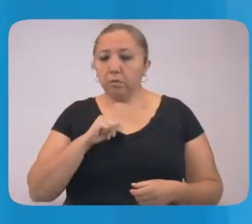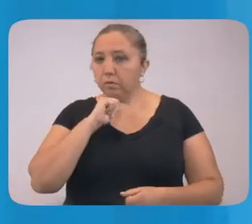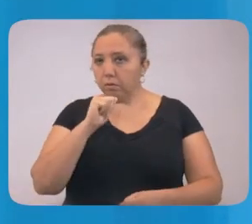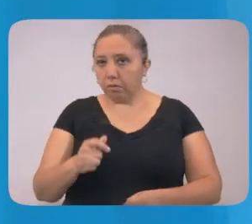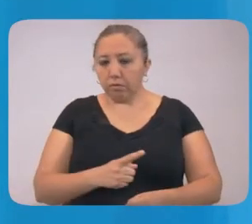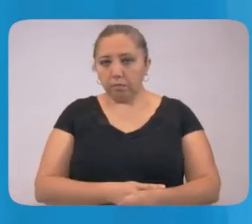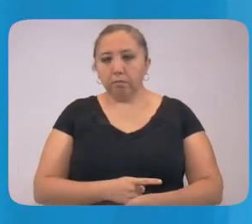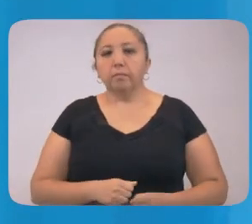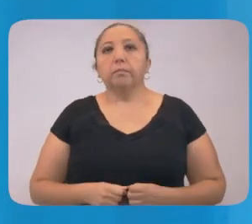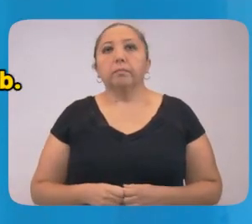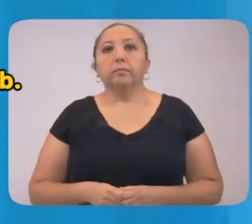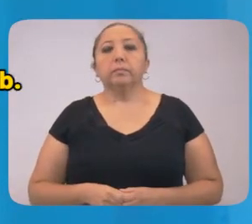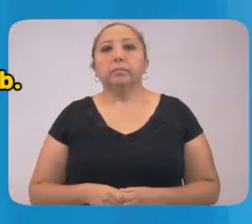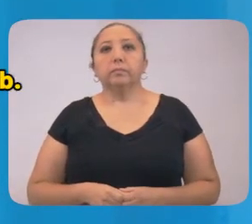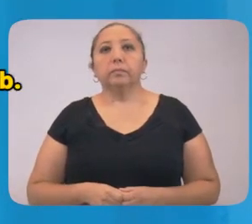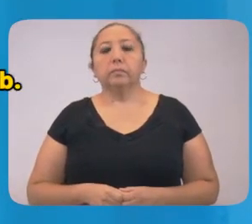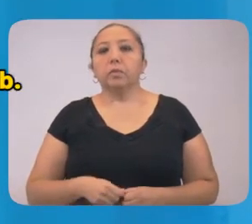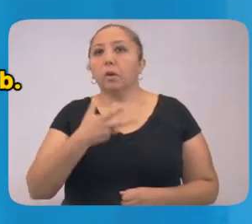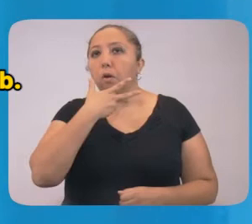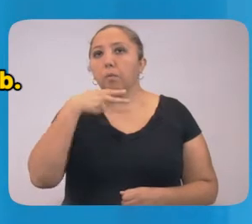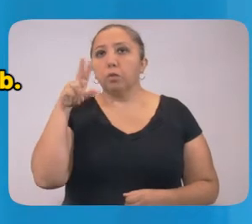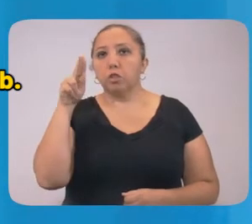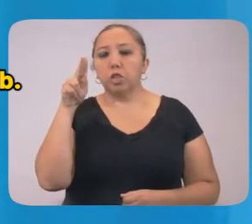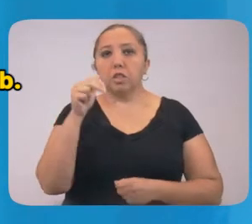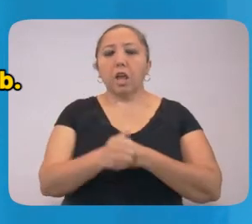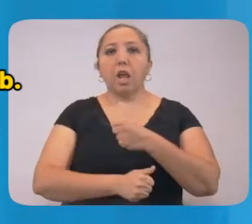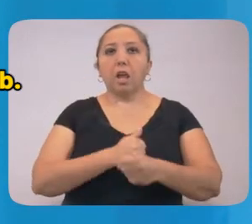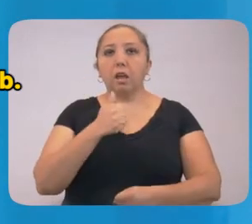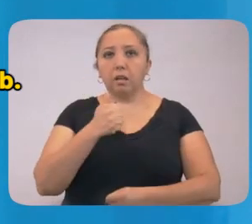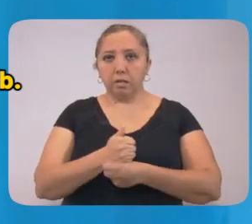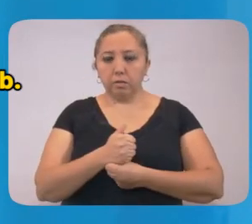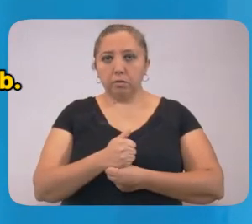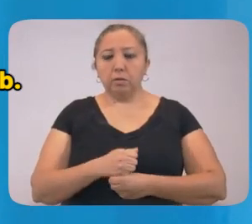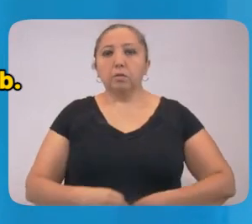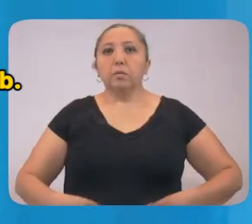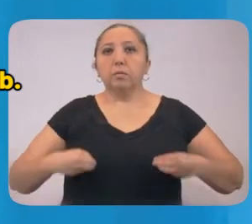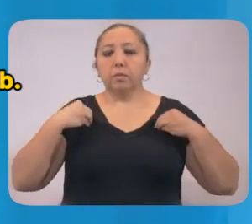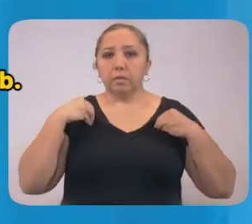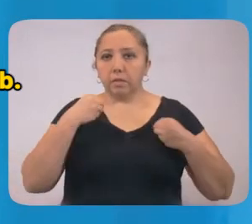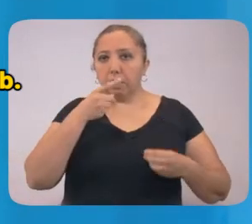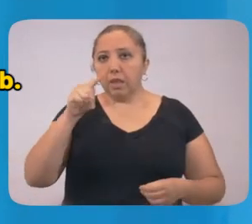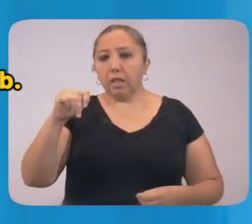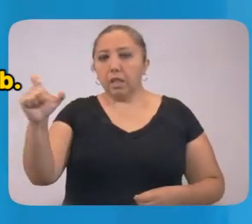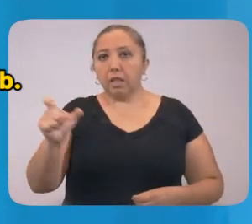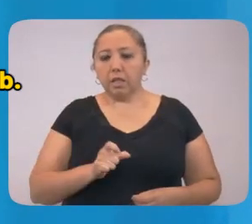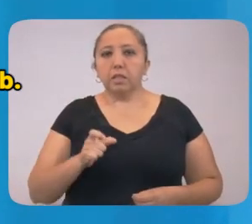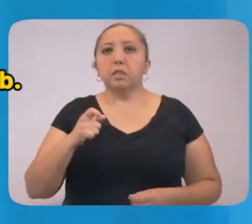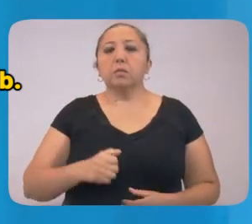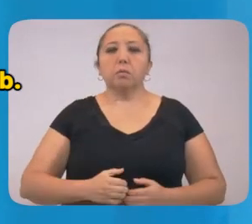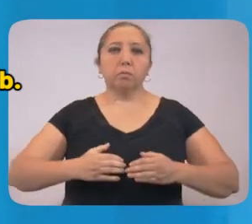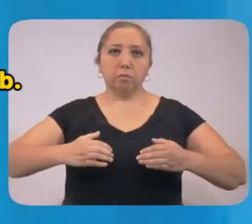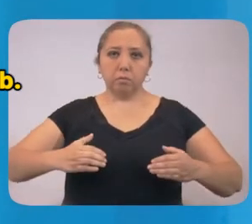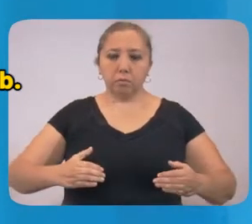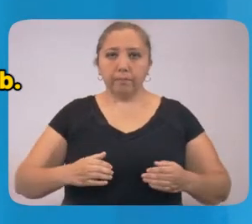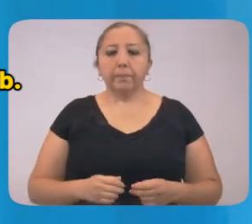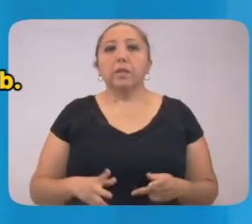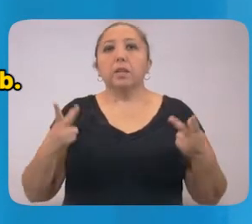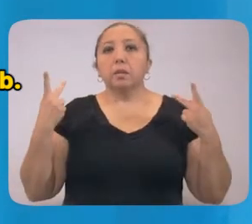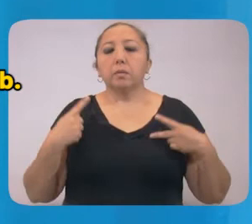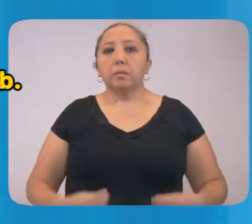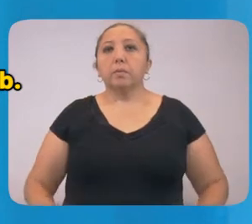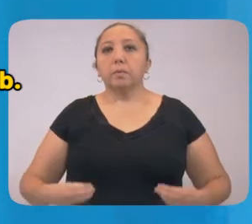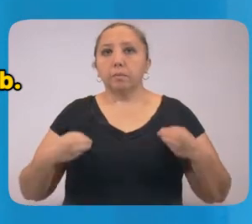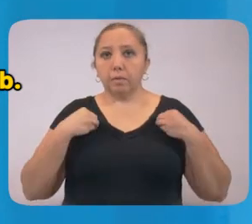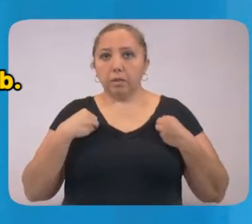reportan sin síntomas hombre de 80 años de edad originario y residente de texas con obesidad el paciente